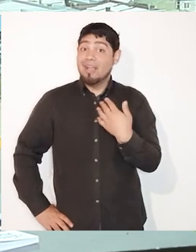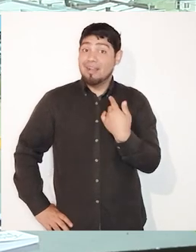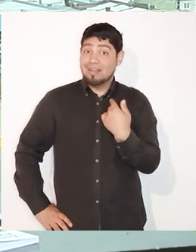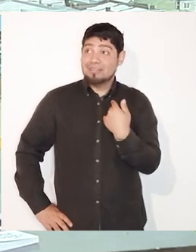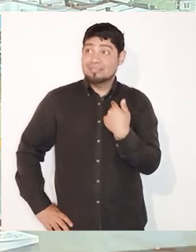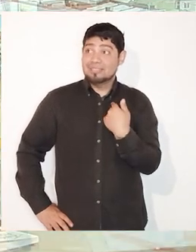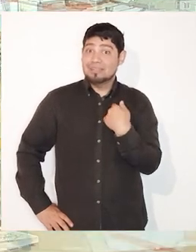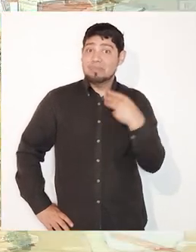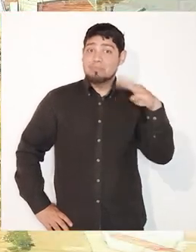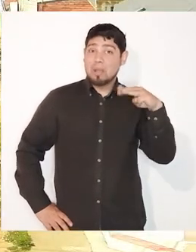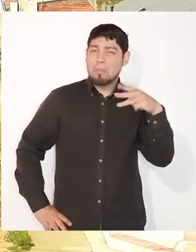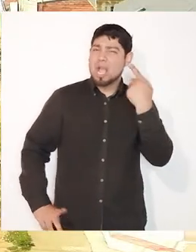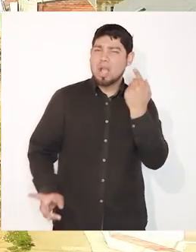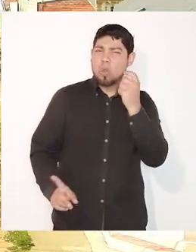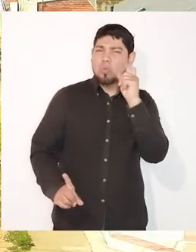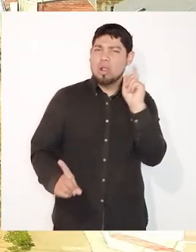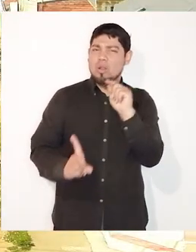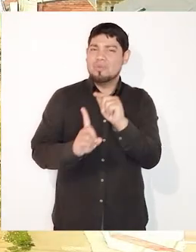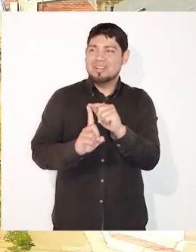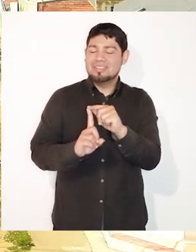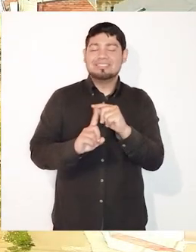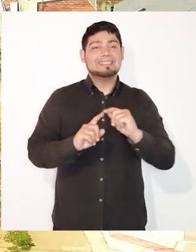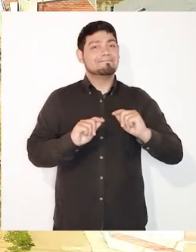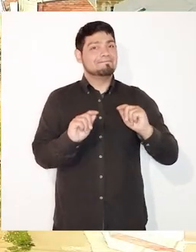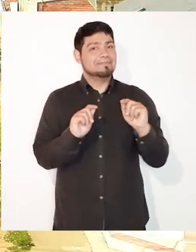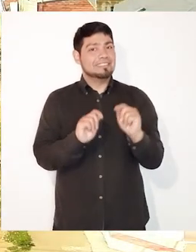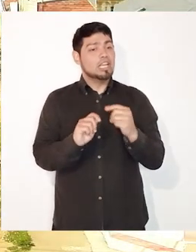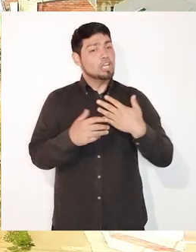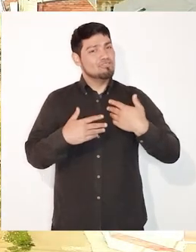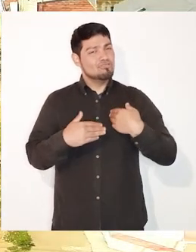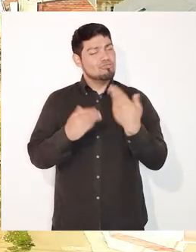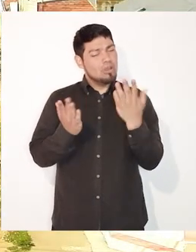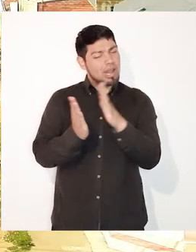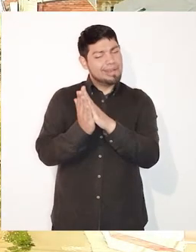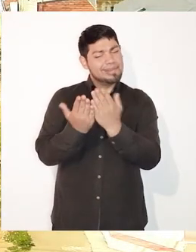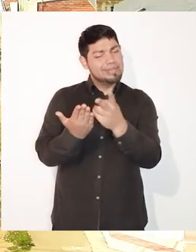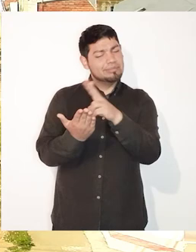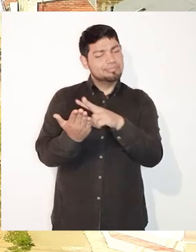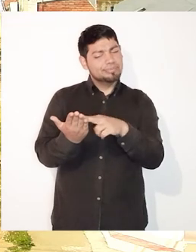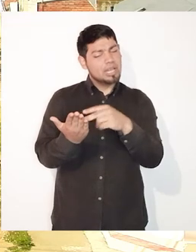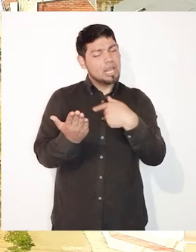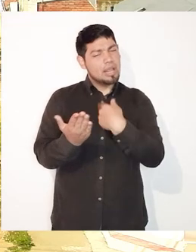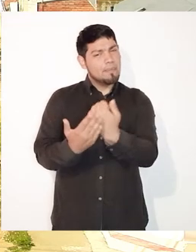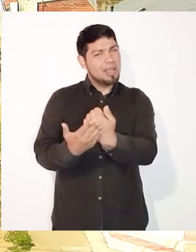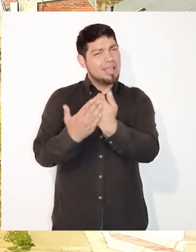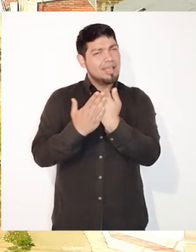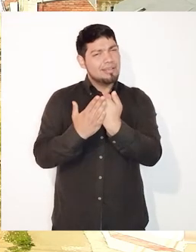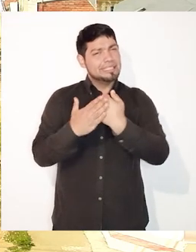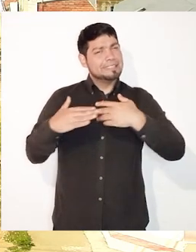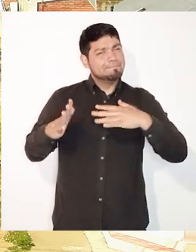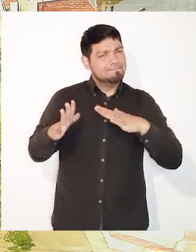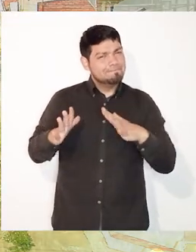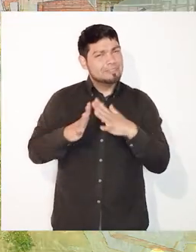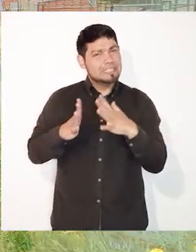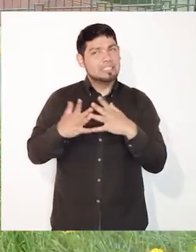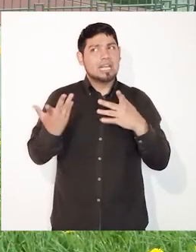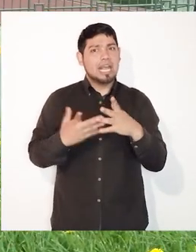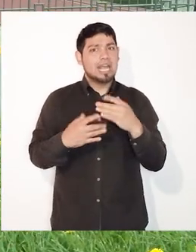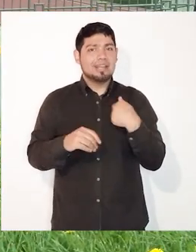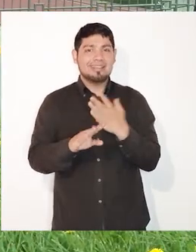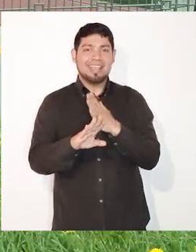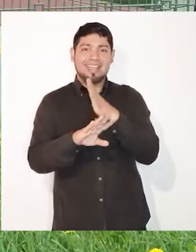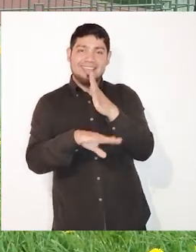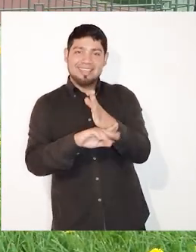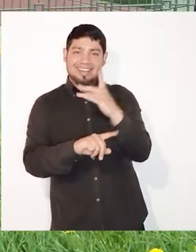mí, me interesaran por lo menos las aventuras que salían publicadas en esta revista, para estimularme, ir